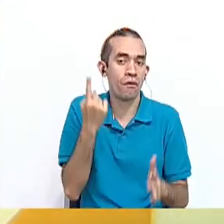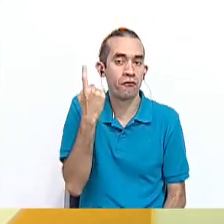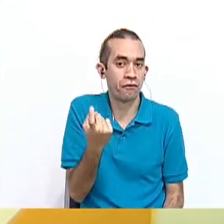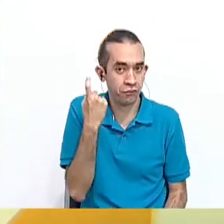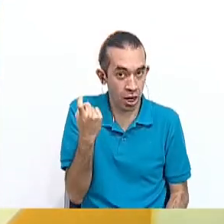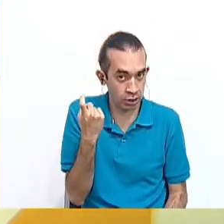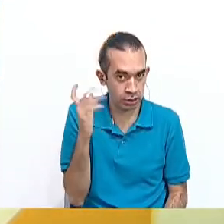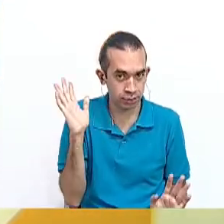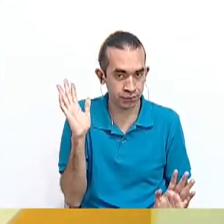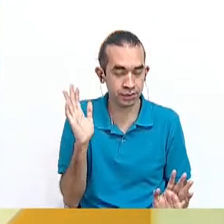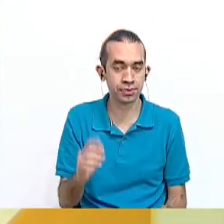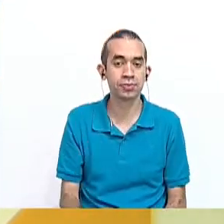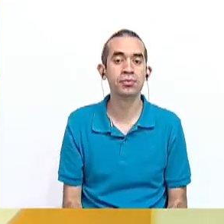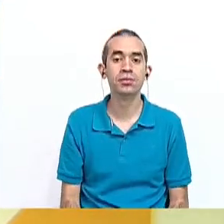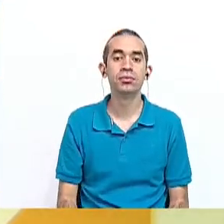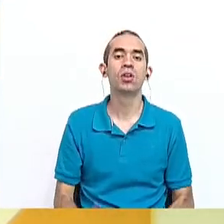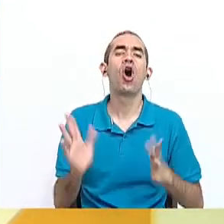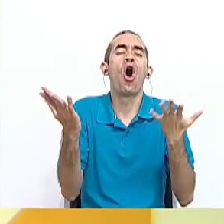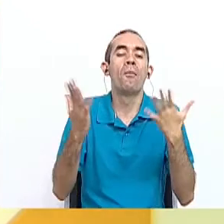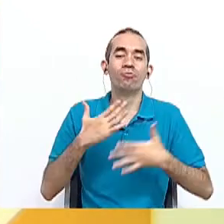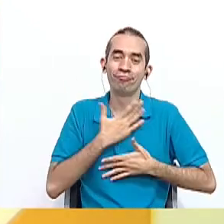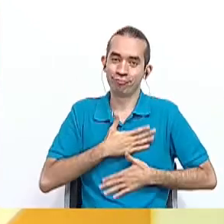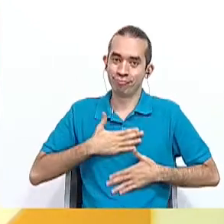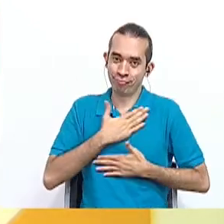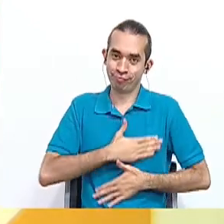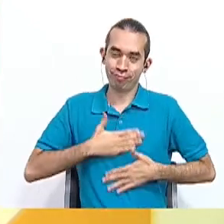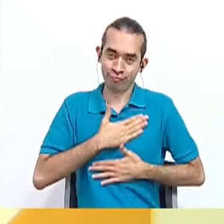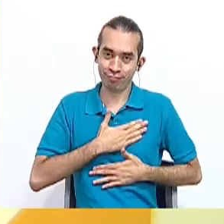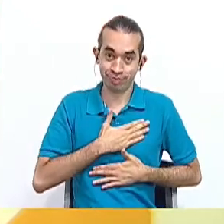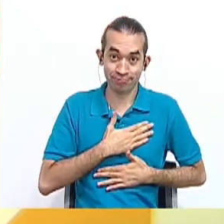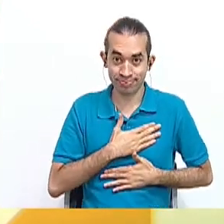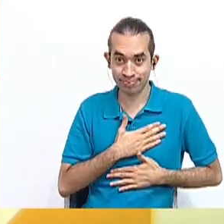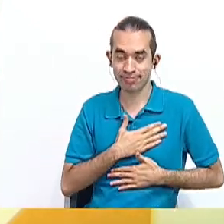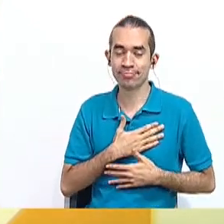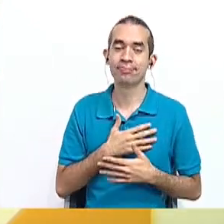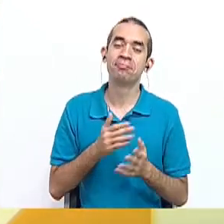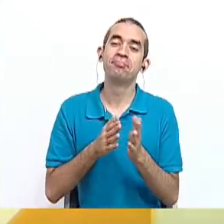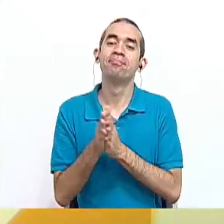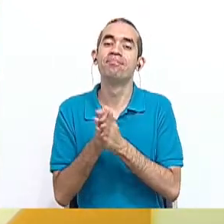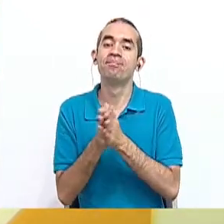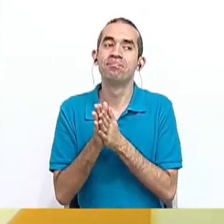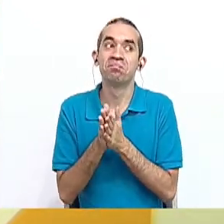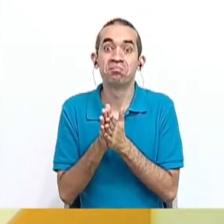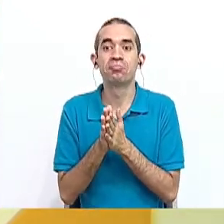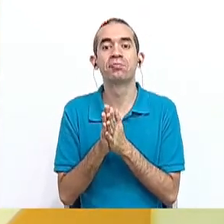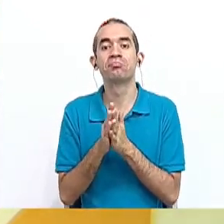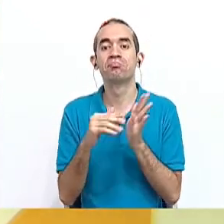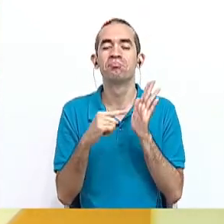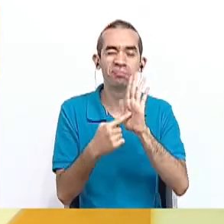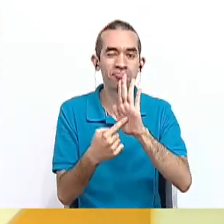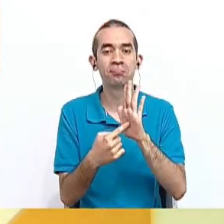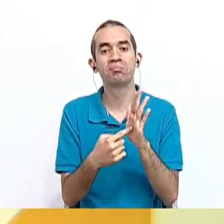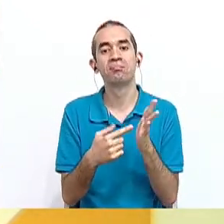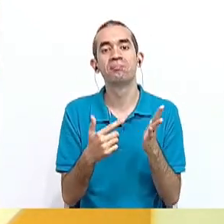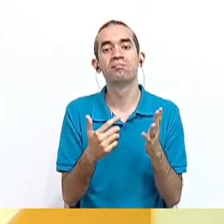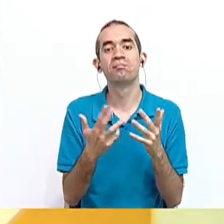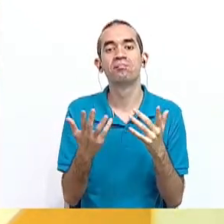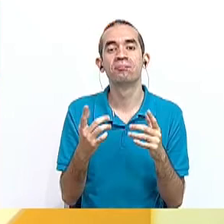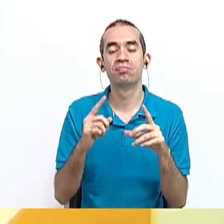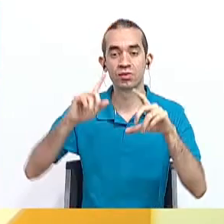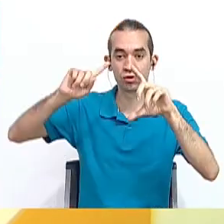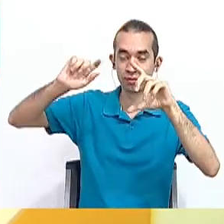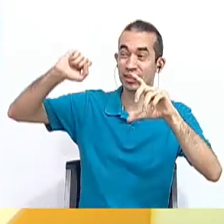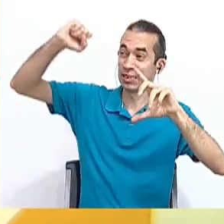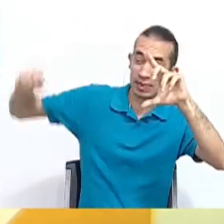sin mencionar. De una forma divertida vamos a hacer esta representación y esta